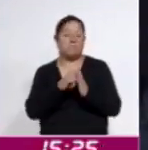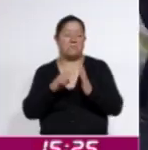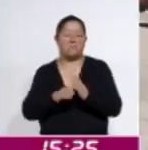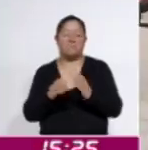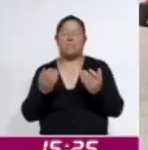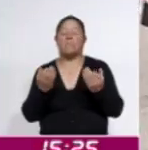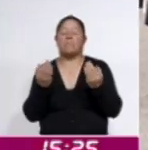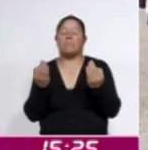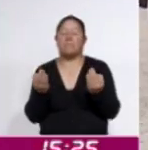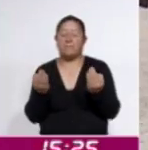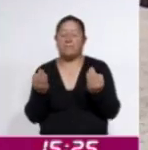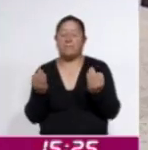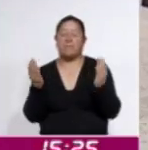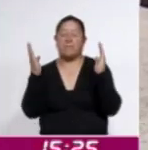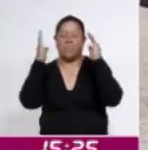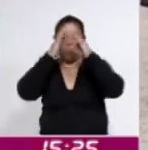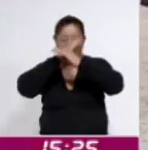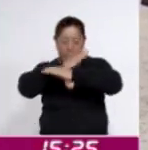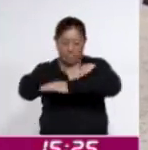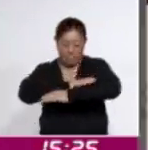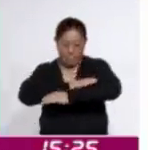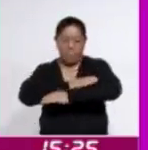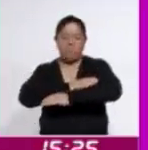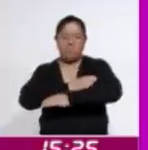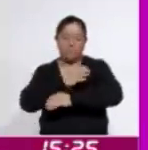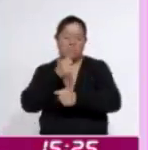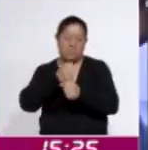yoga, entre otras cosas.